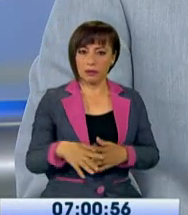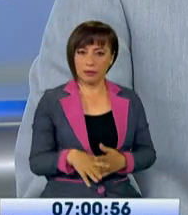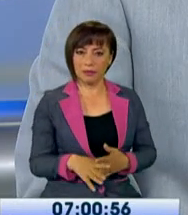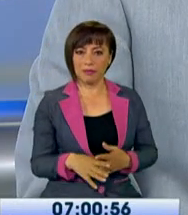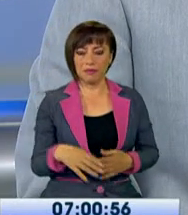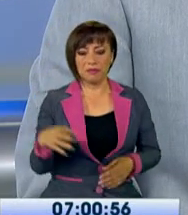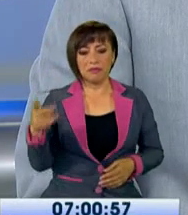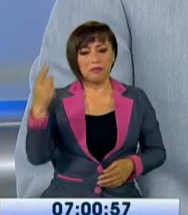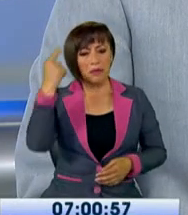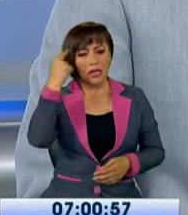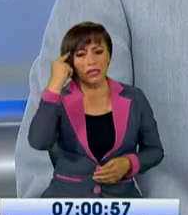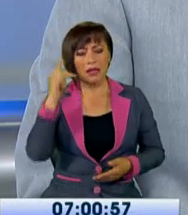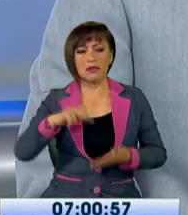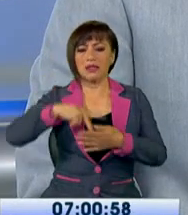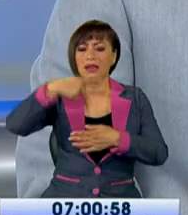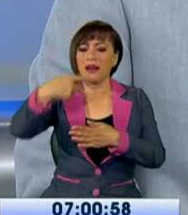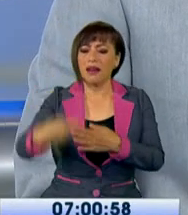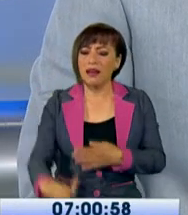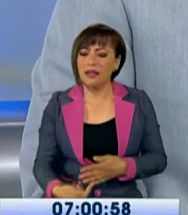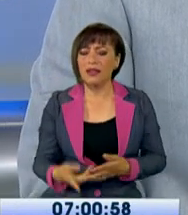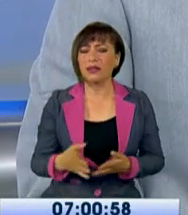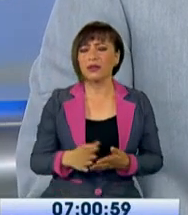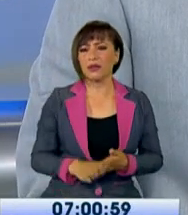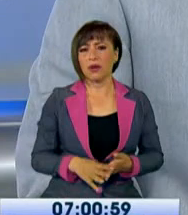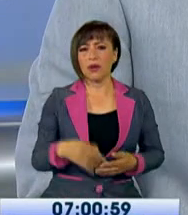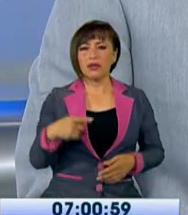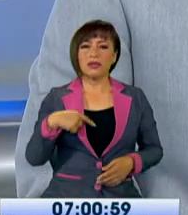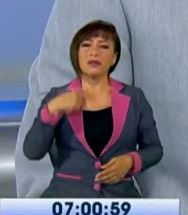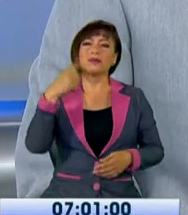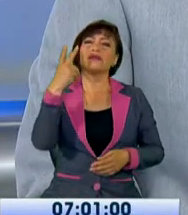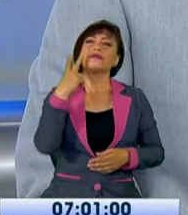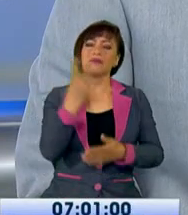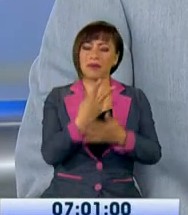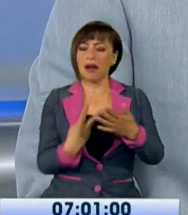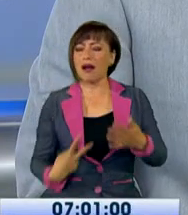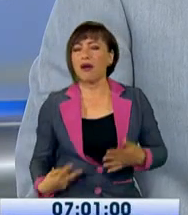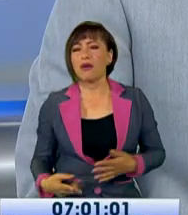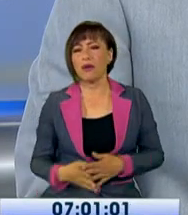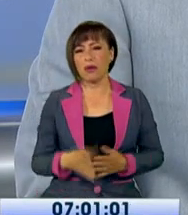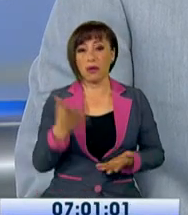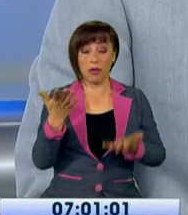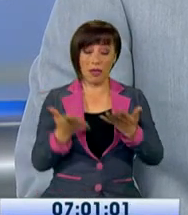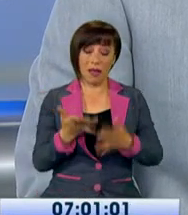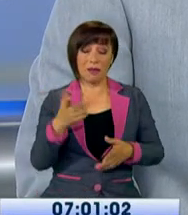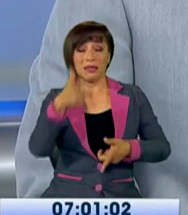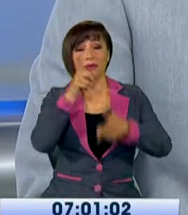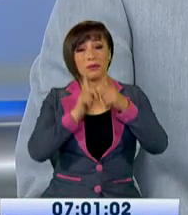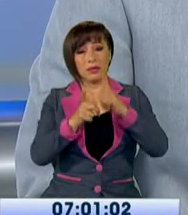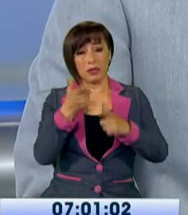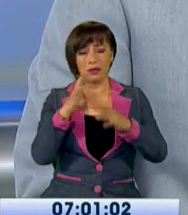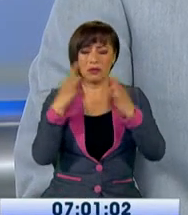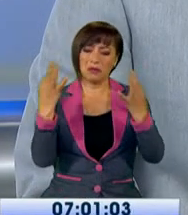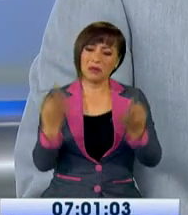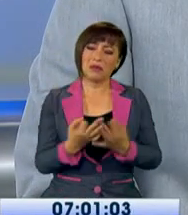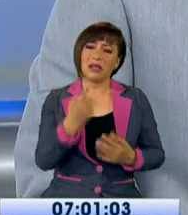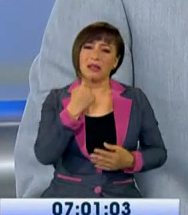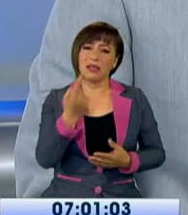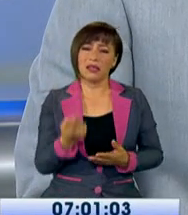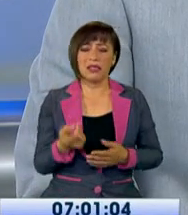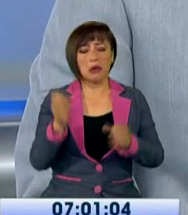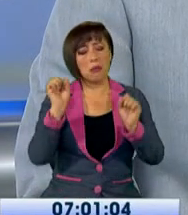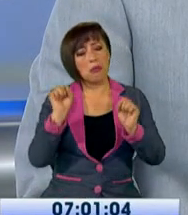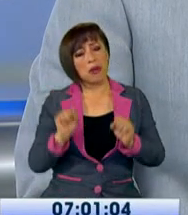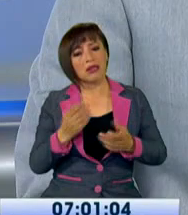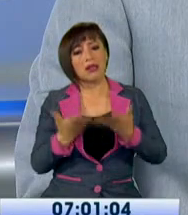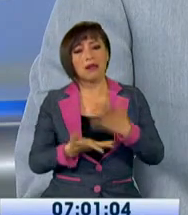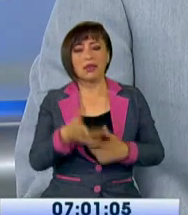preliminar, se habría caído y ahogado en el sitio. También el fallecido tendría problemas con el consumo de alcohol, por lo que sus familiares manifestaron que esa podría ser